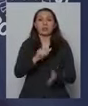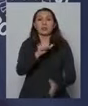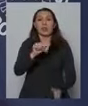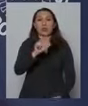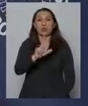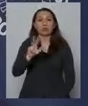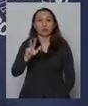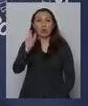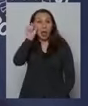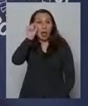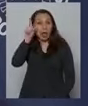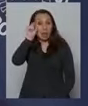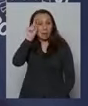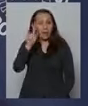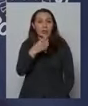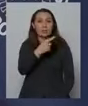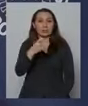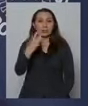162.488. Alemania,